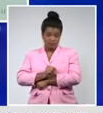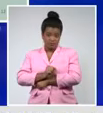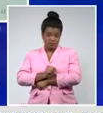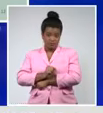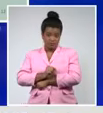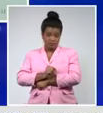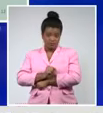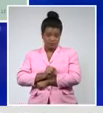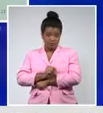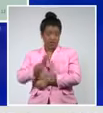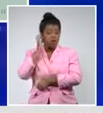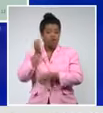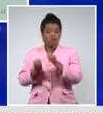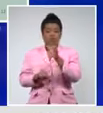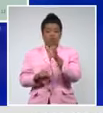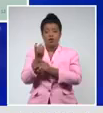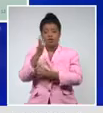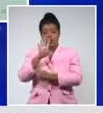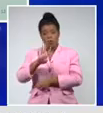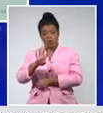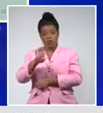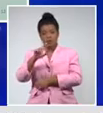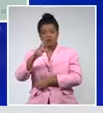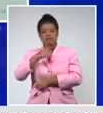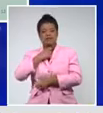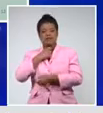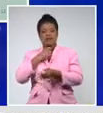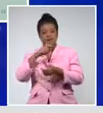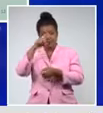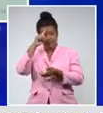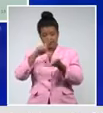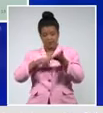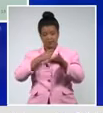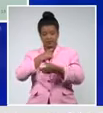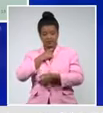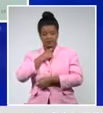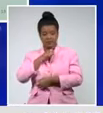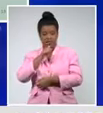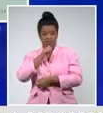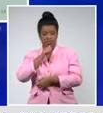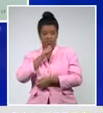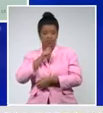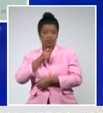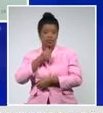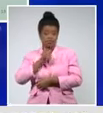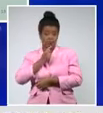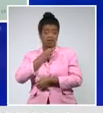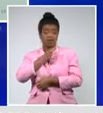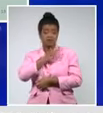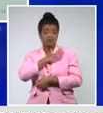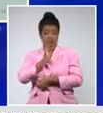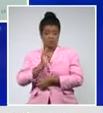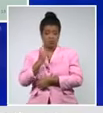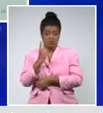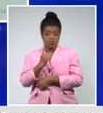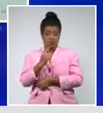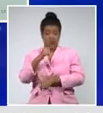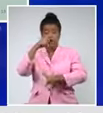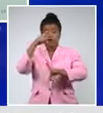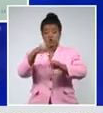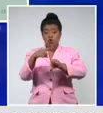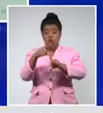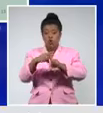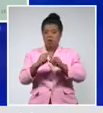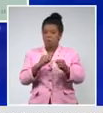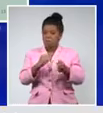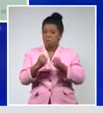Florida con 4 y Céspedes con 1. Las Tunas, que mantiene un control de la enfermedad, diagnostica 3